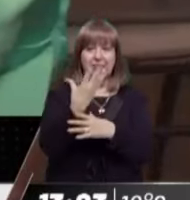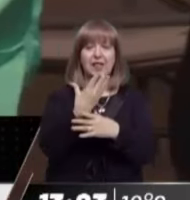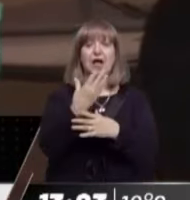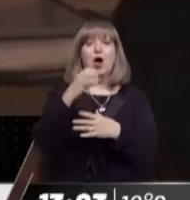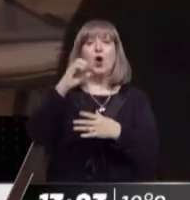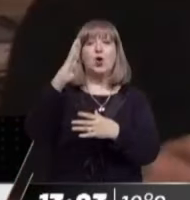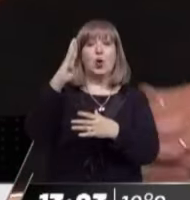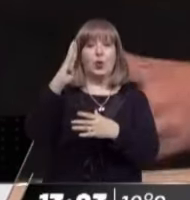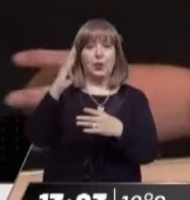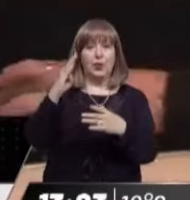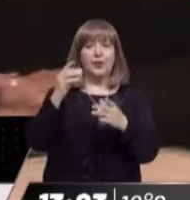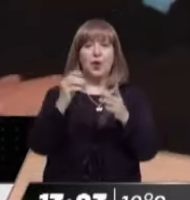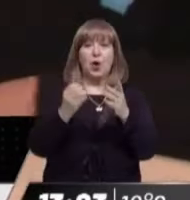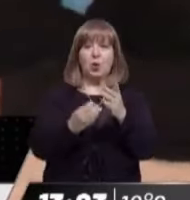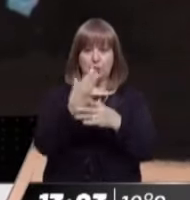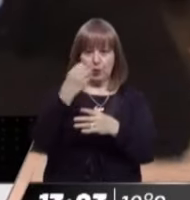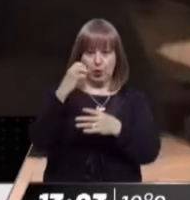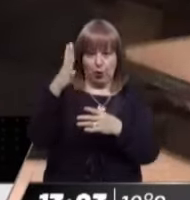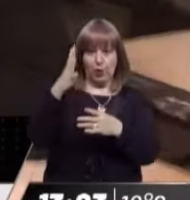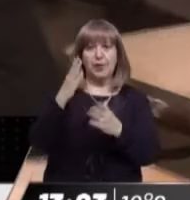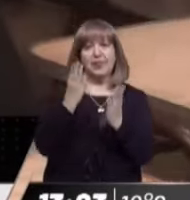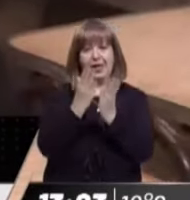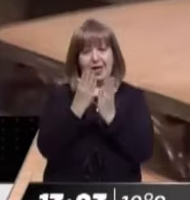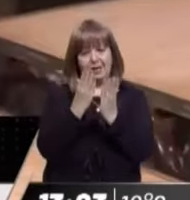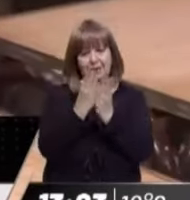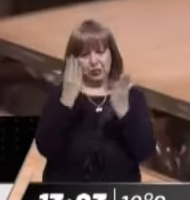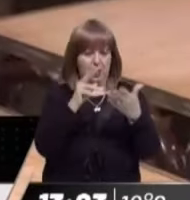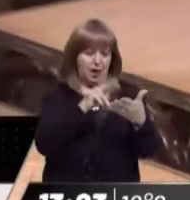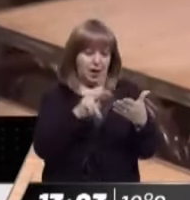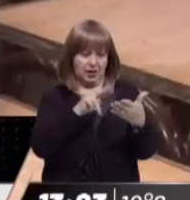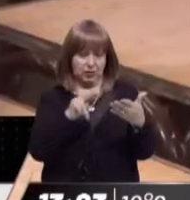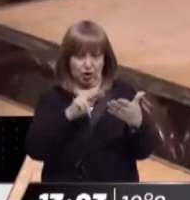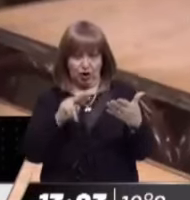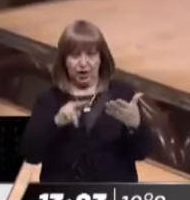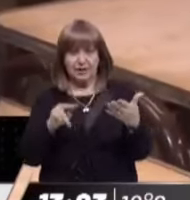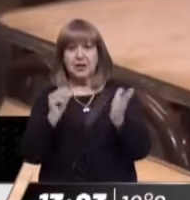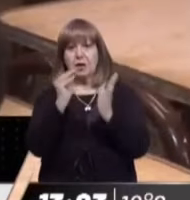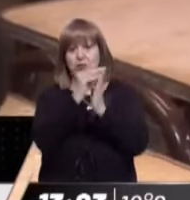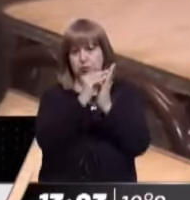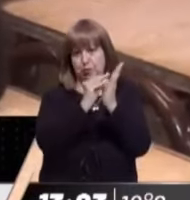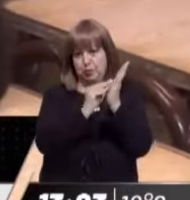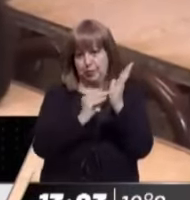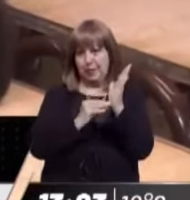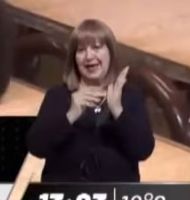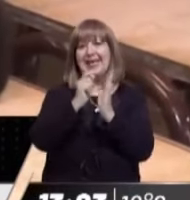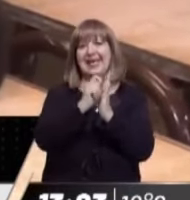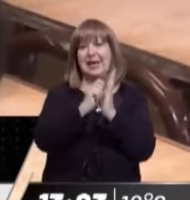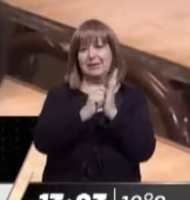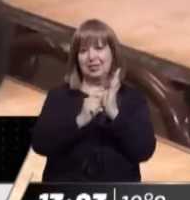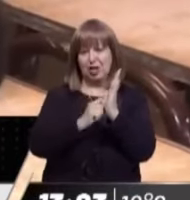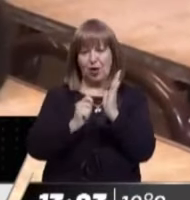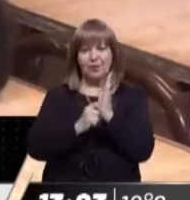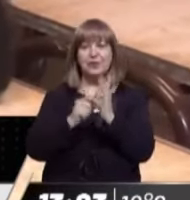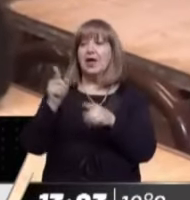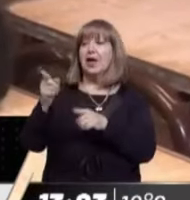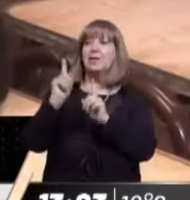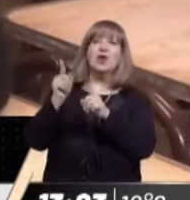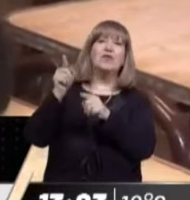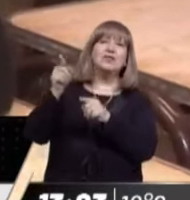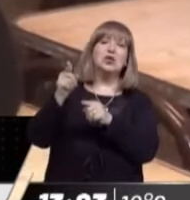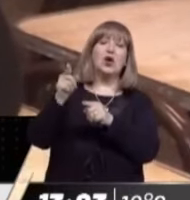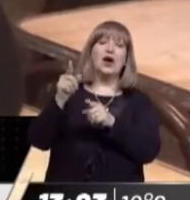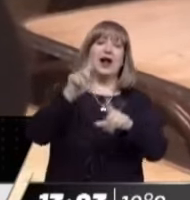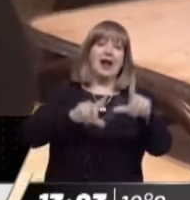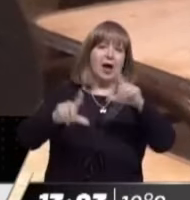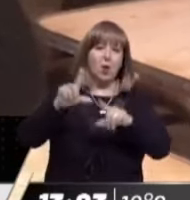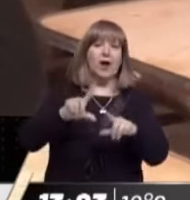este concurso provincial había que crear un club de lectores, que se inscribieron, bueno, un grupo de chicos que son los que participaron. Viviana también, profesora de lengua